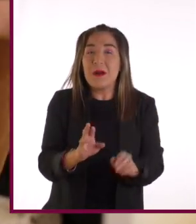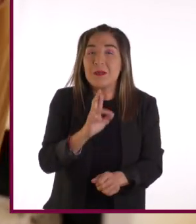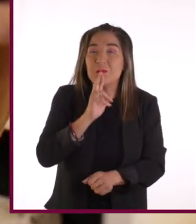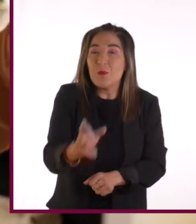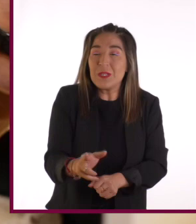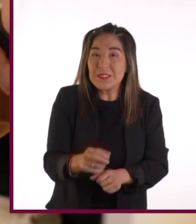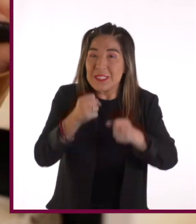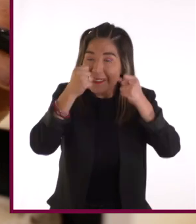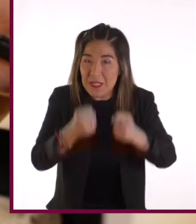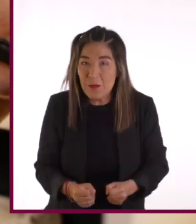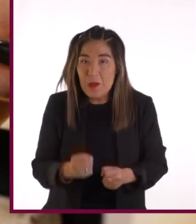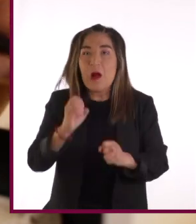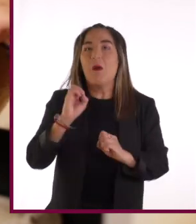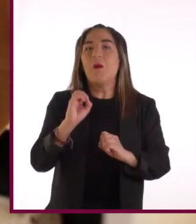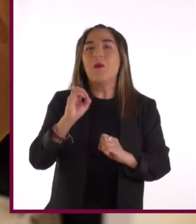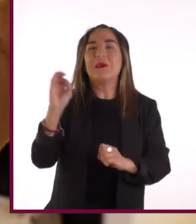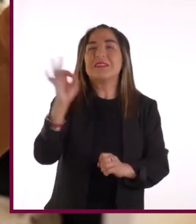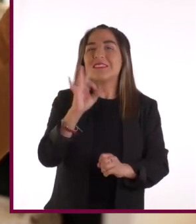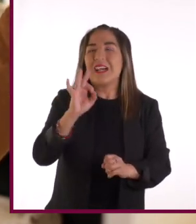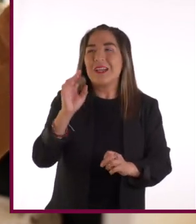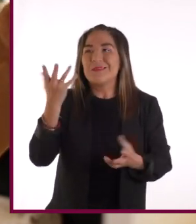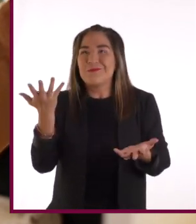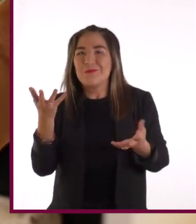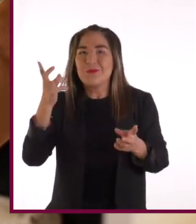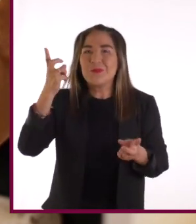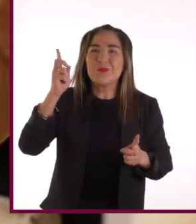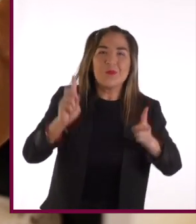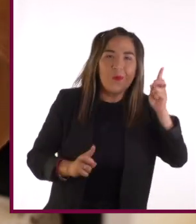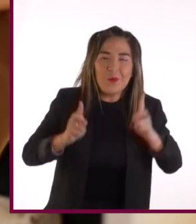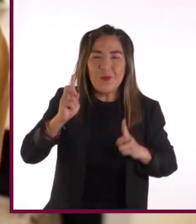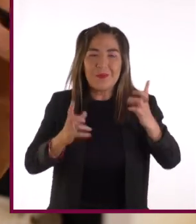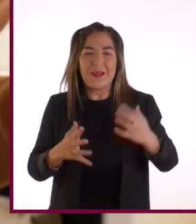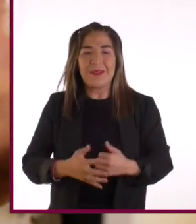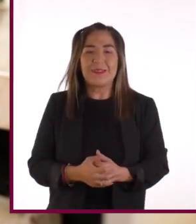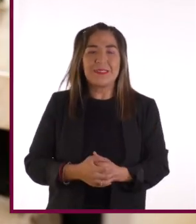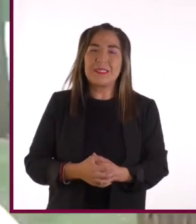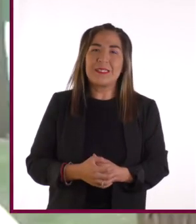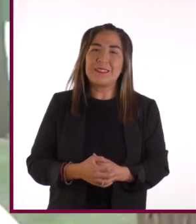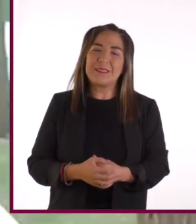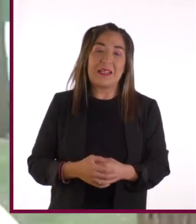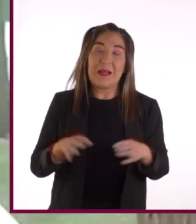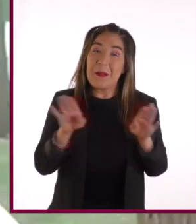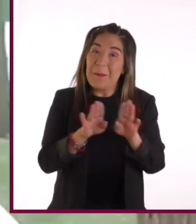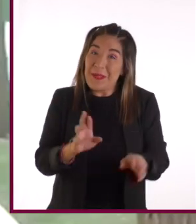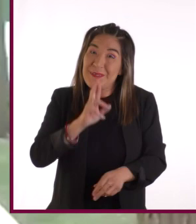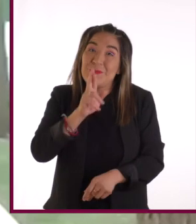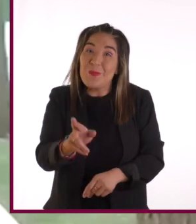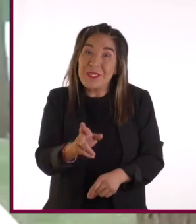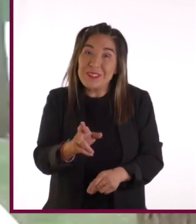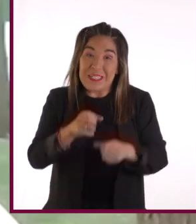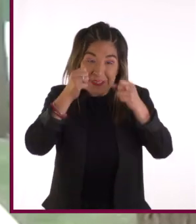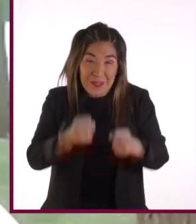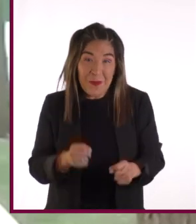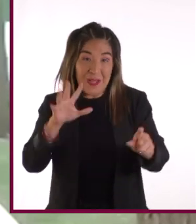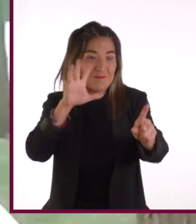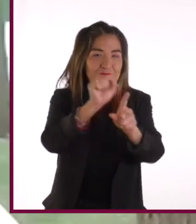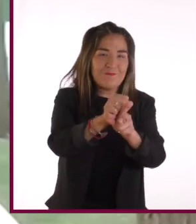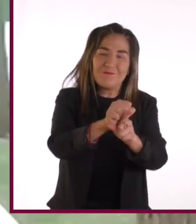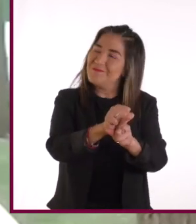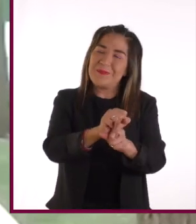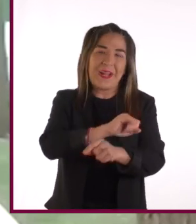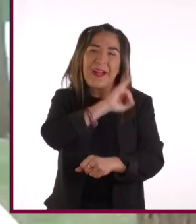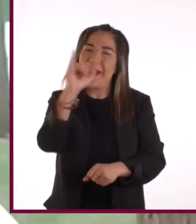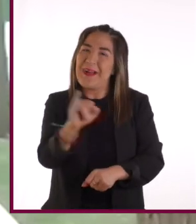va a llegar una respuesta contundente o siempre va a quedar dependiendo del que la emita? Yo creo que no vamos a llegar a una respuesta